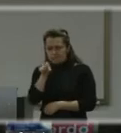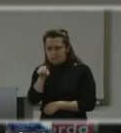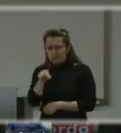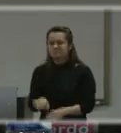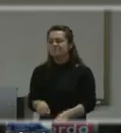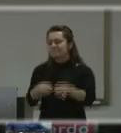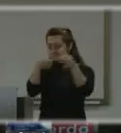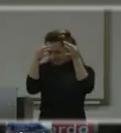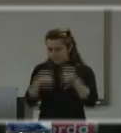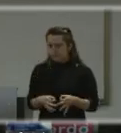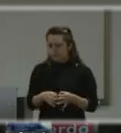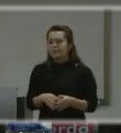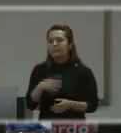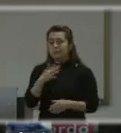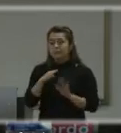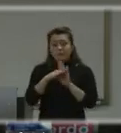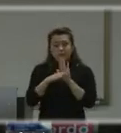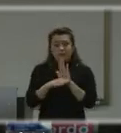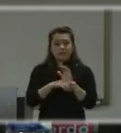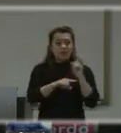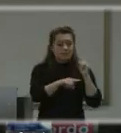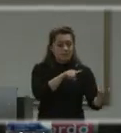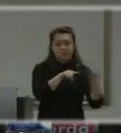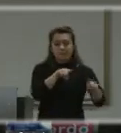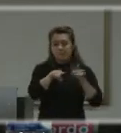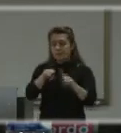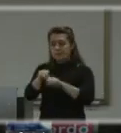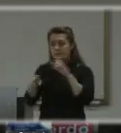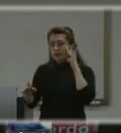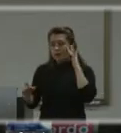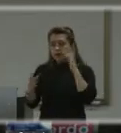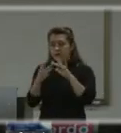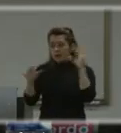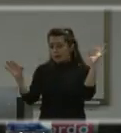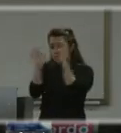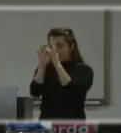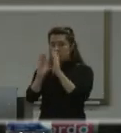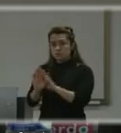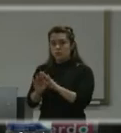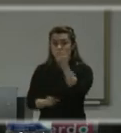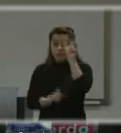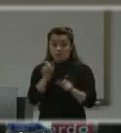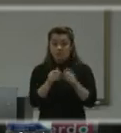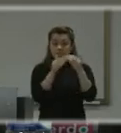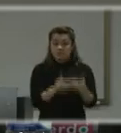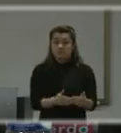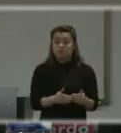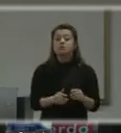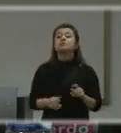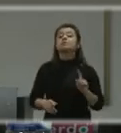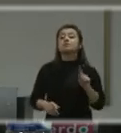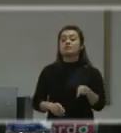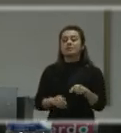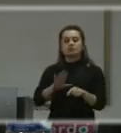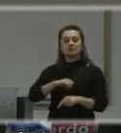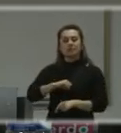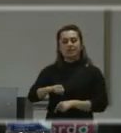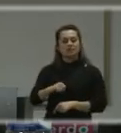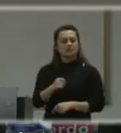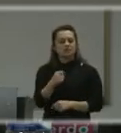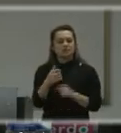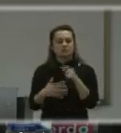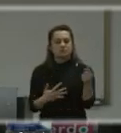confirma que debe haber políticas diferenciadas, digamos, no solamente con respecto a la población con discapacidad, sino que el ejercicio de los derechos